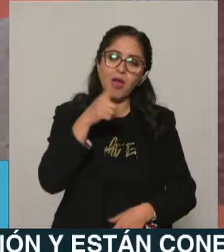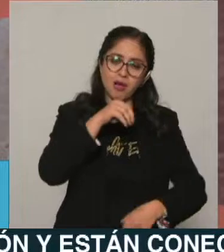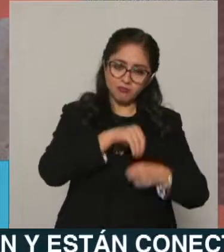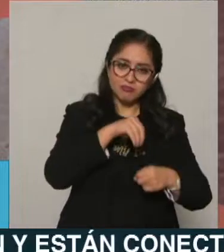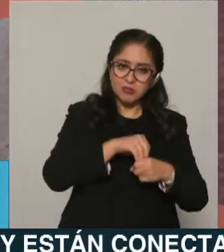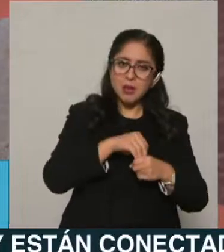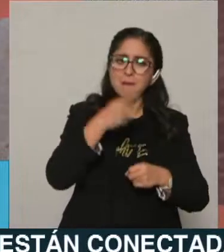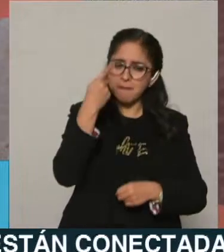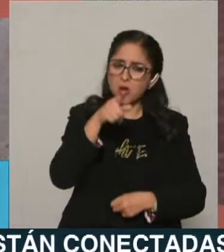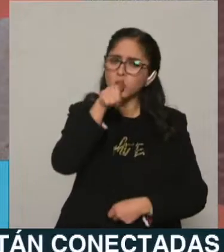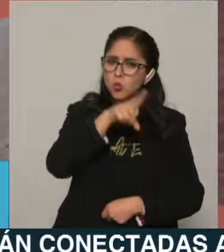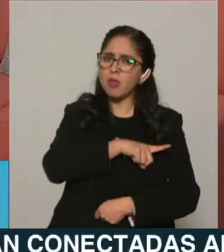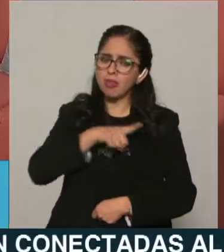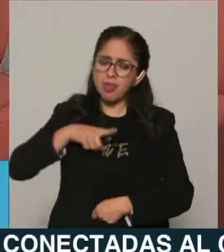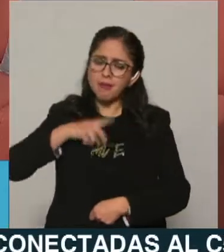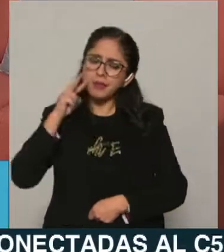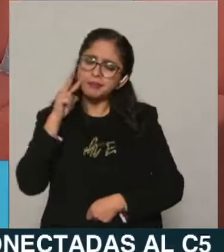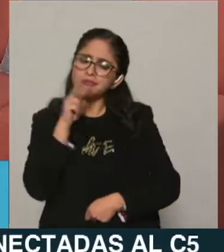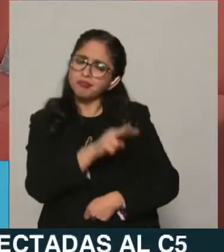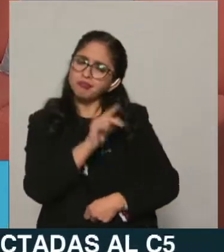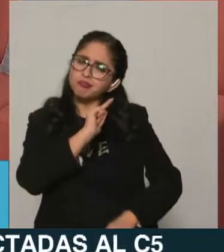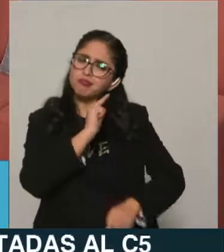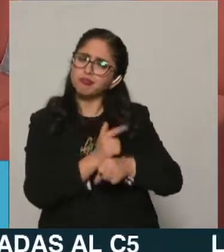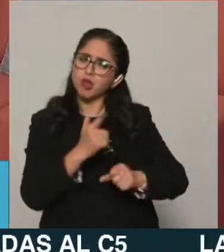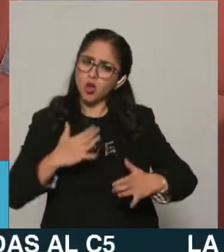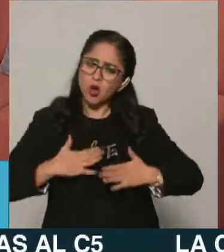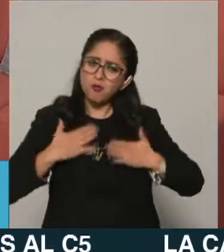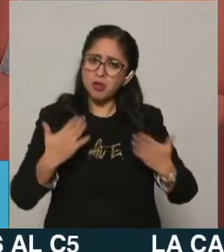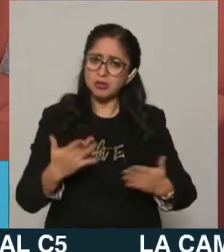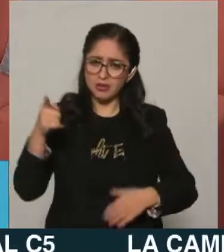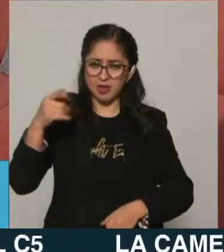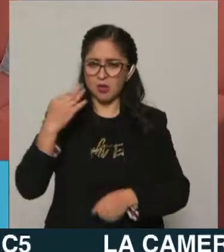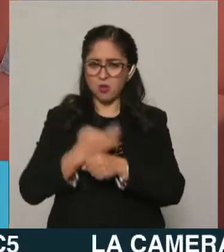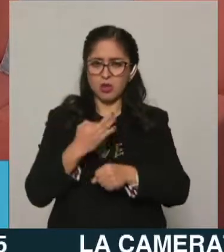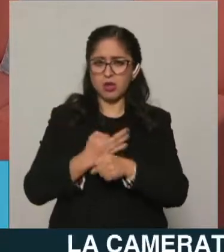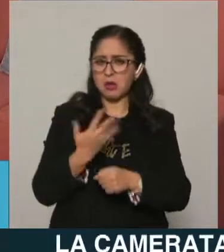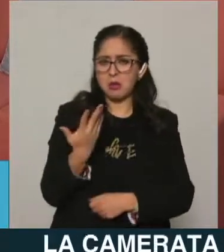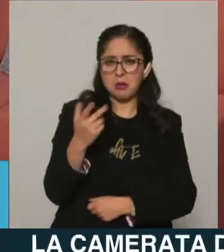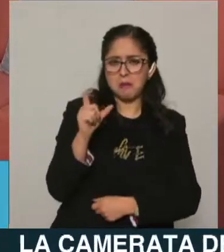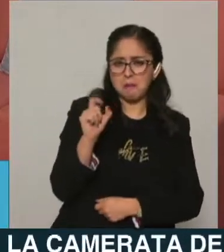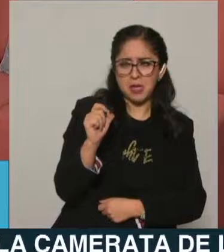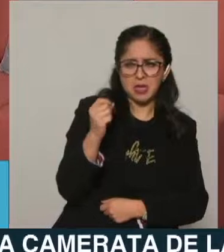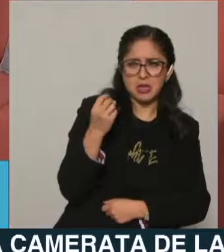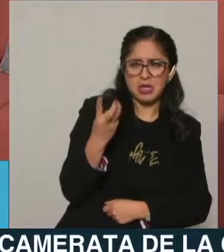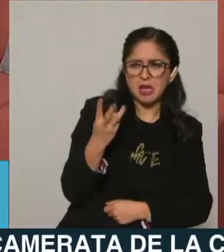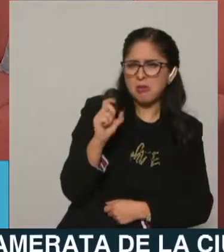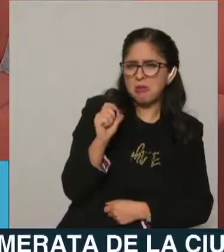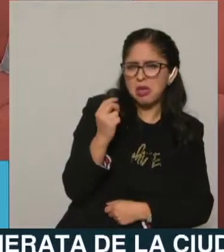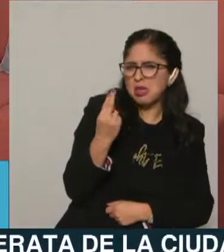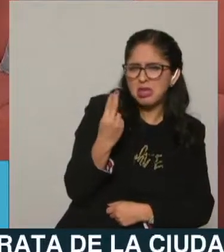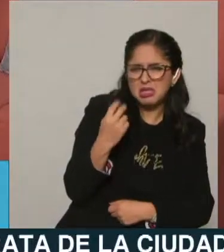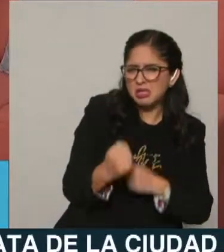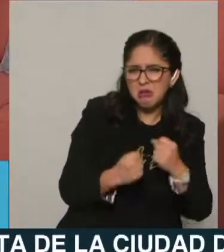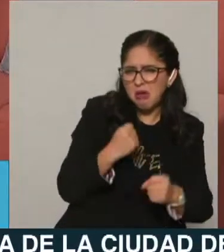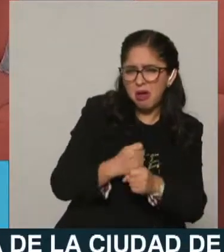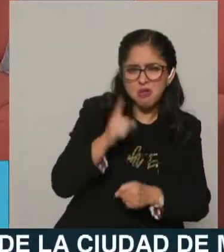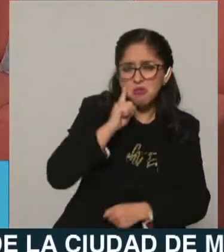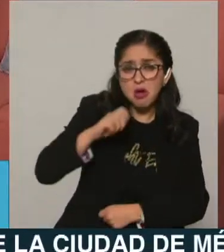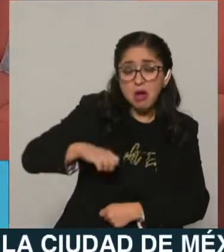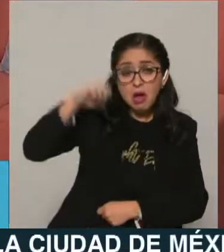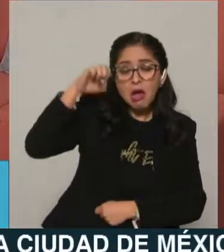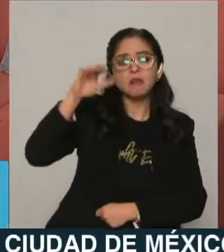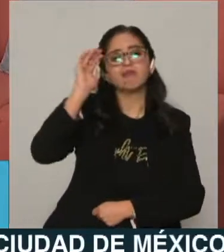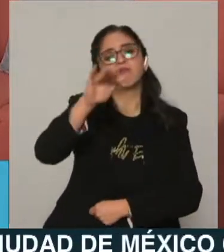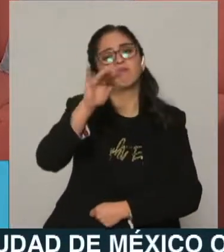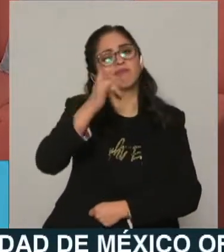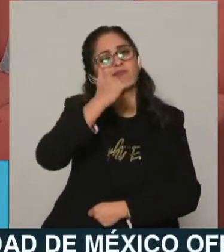los adolescentes, y en este caso una mujer de 20 y tantos años, 25 años, según tengo entendido, tenga la capacidad de decirle a sus papás,